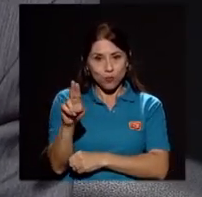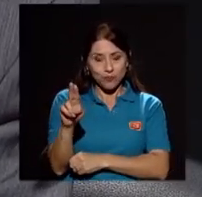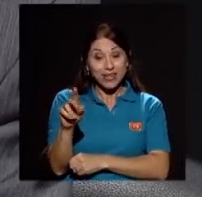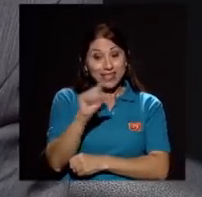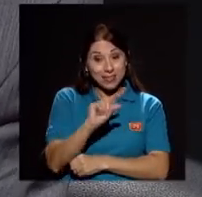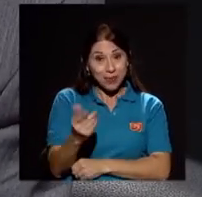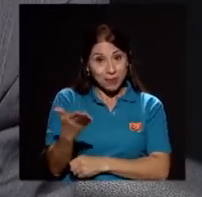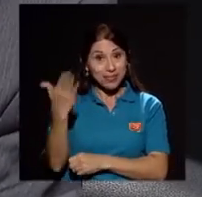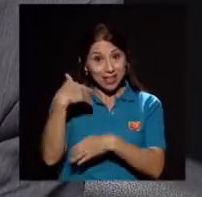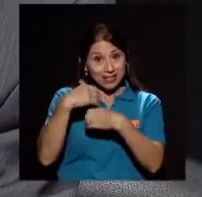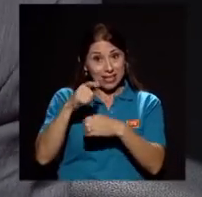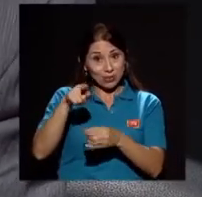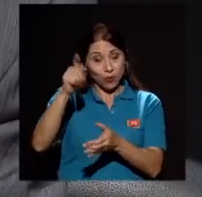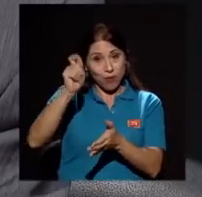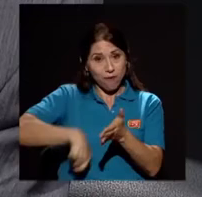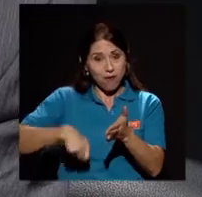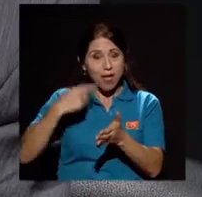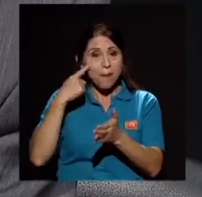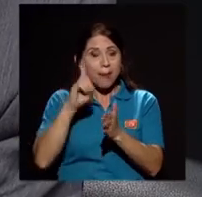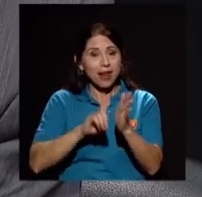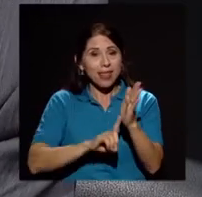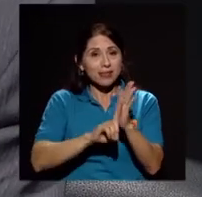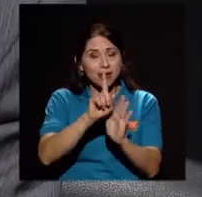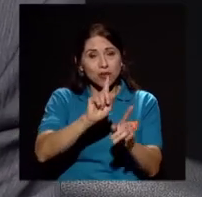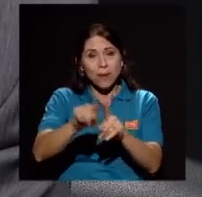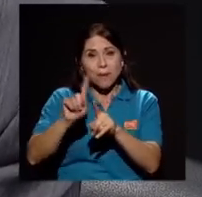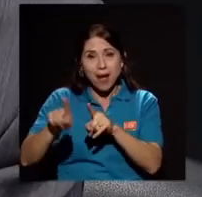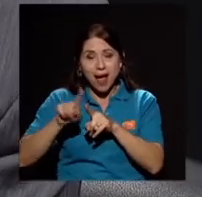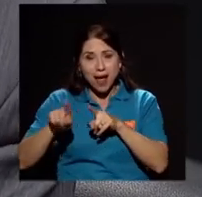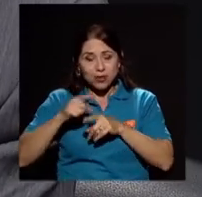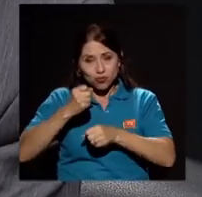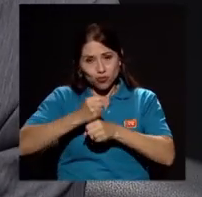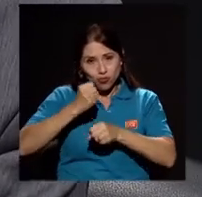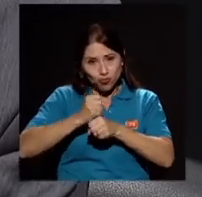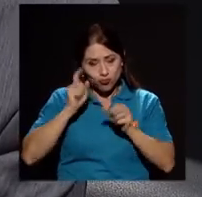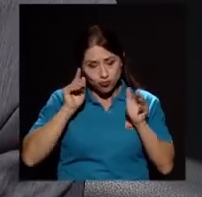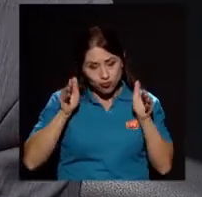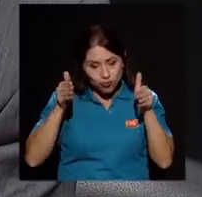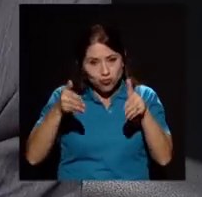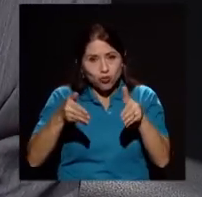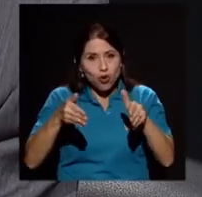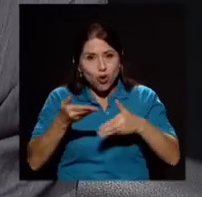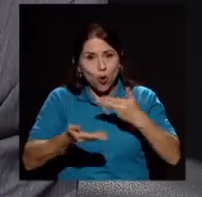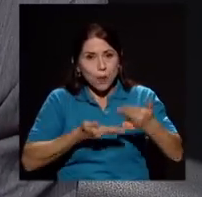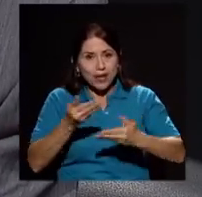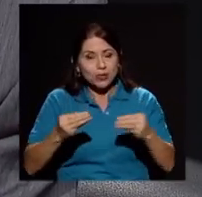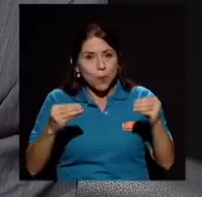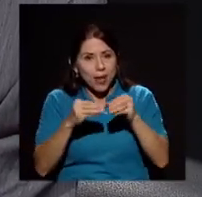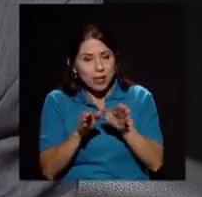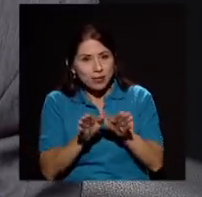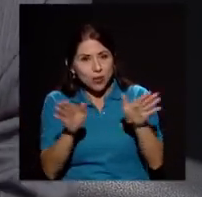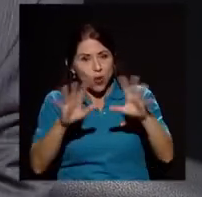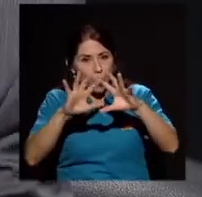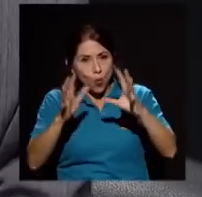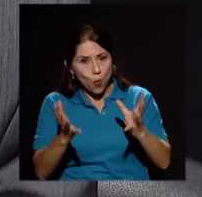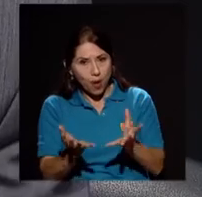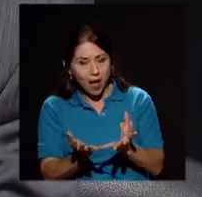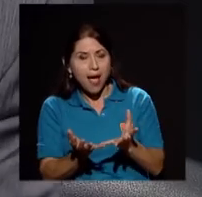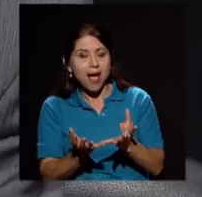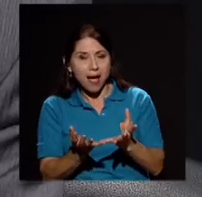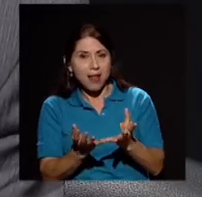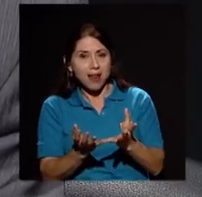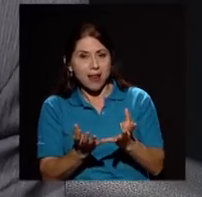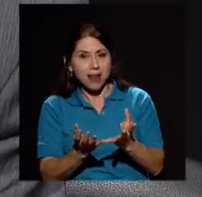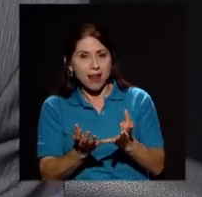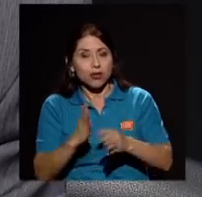desarrollar varios campos dentro de esta combinación más global alrededor de